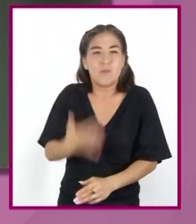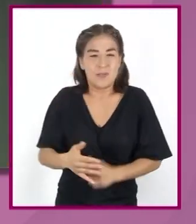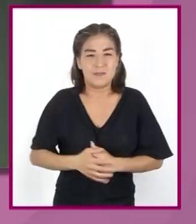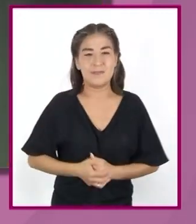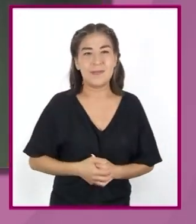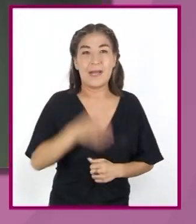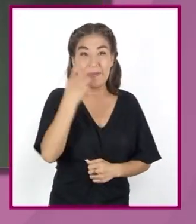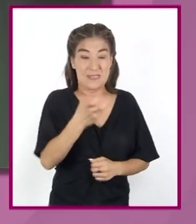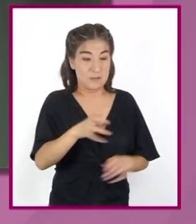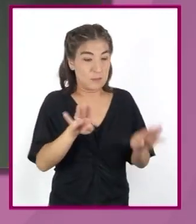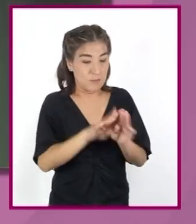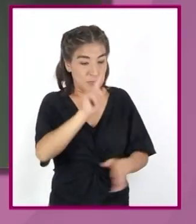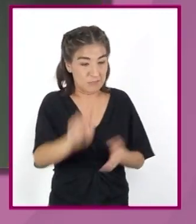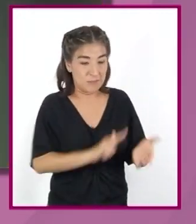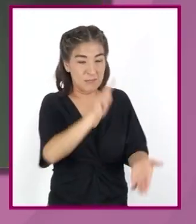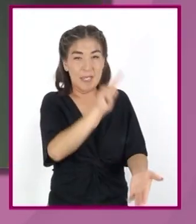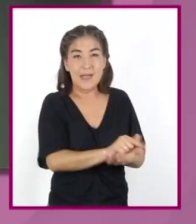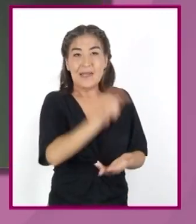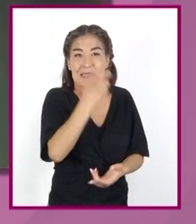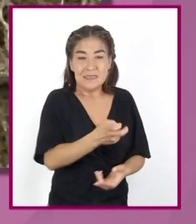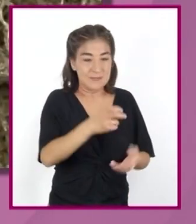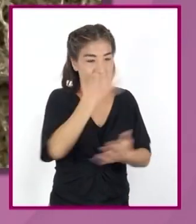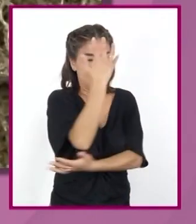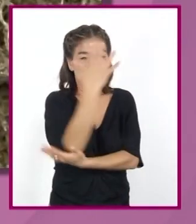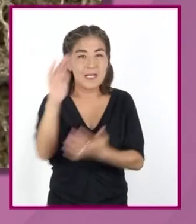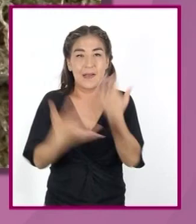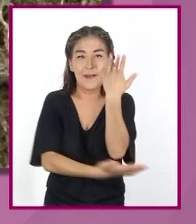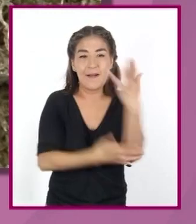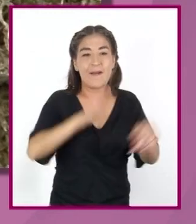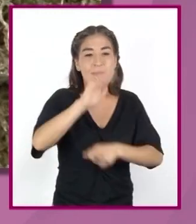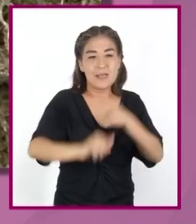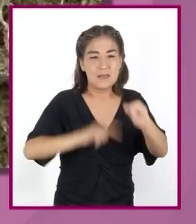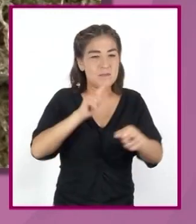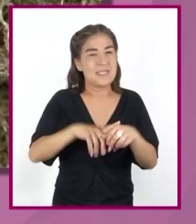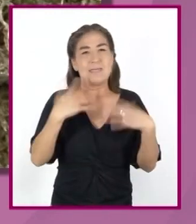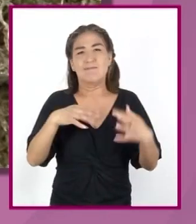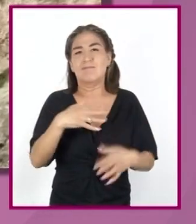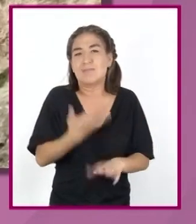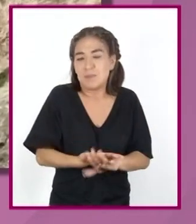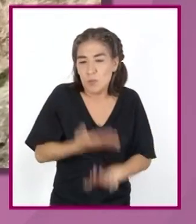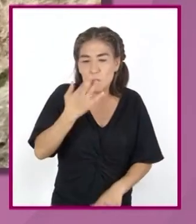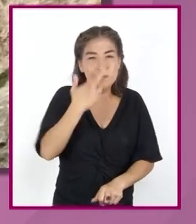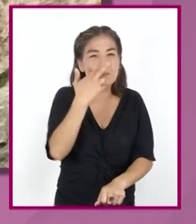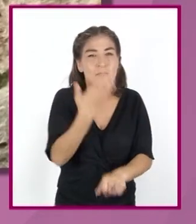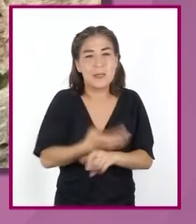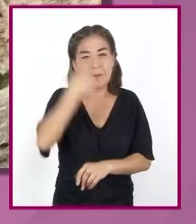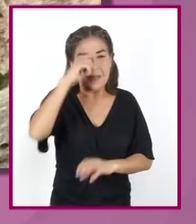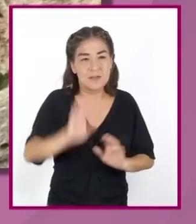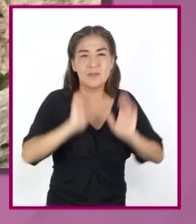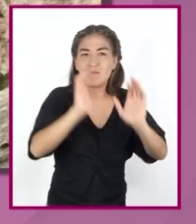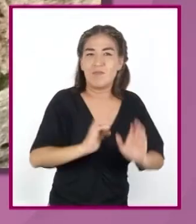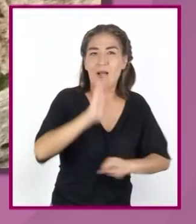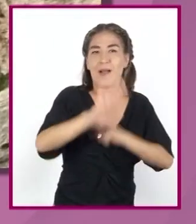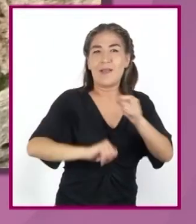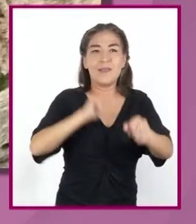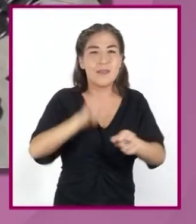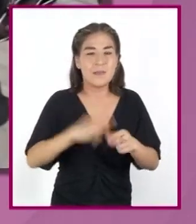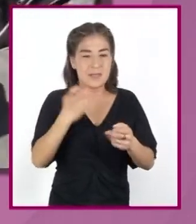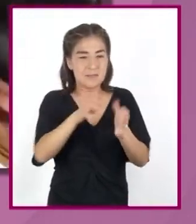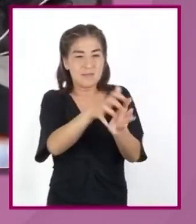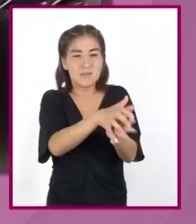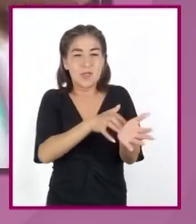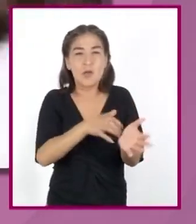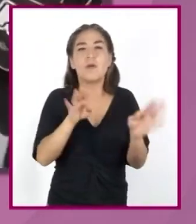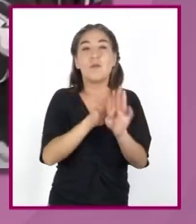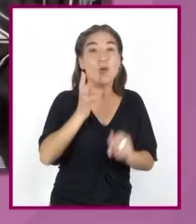Este legado de biodiversidad nos pertenece tanto como la gran responsabilidad de asegurar su conservación y uso sustentable para